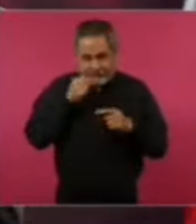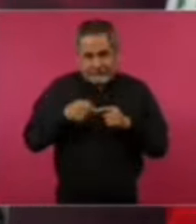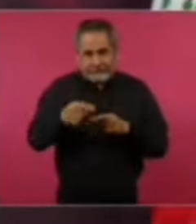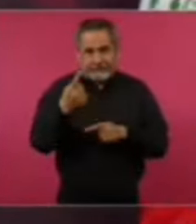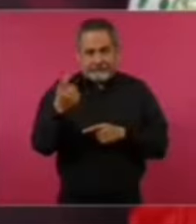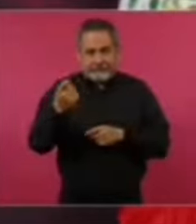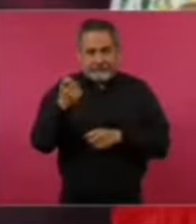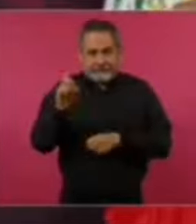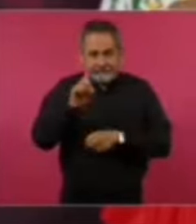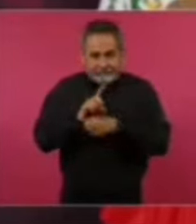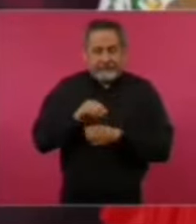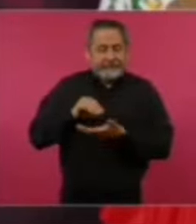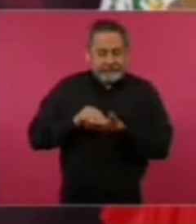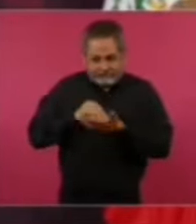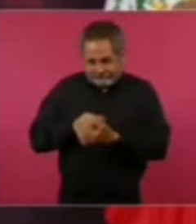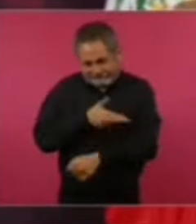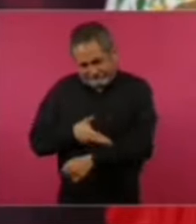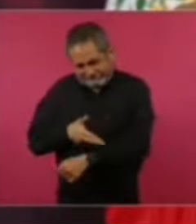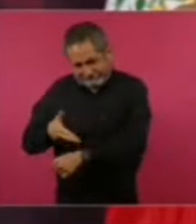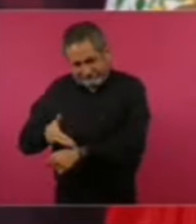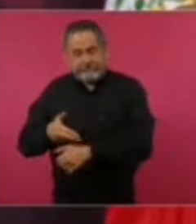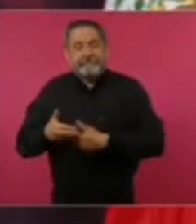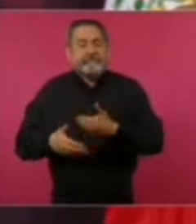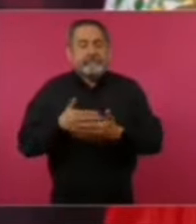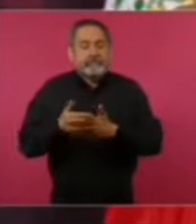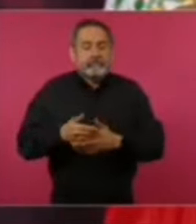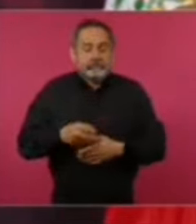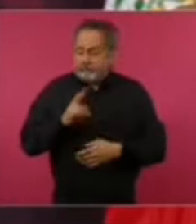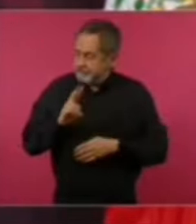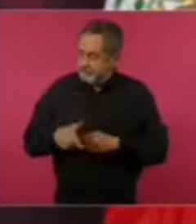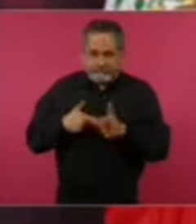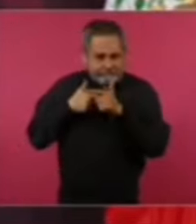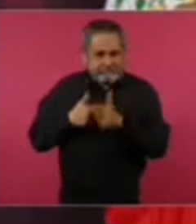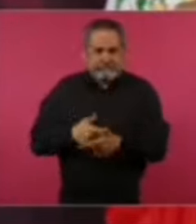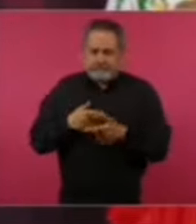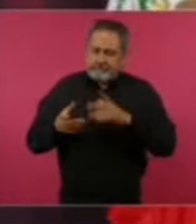100 días, porque vamos a seguir hablando de esto.